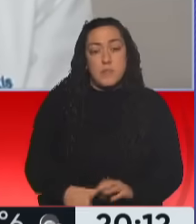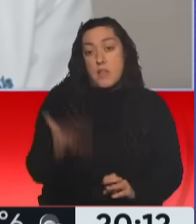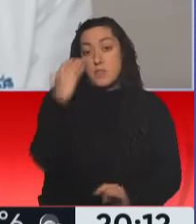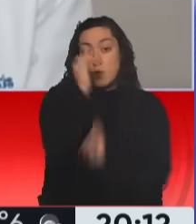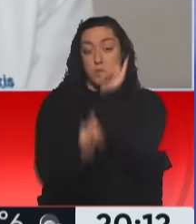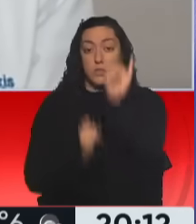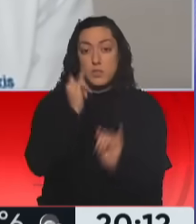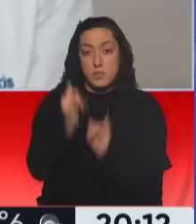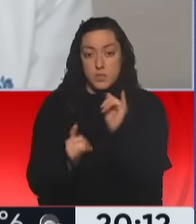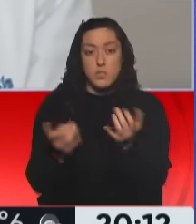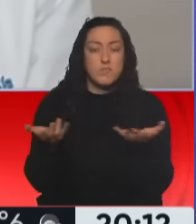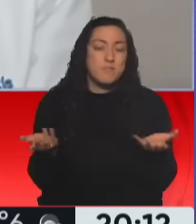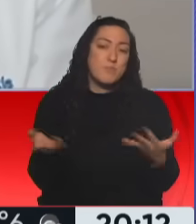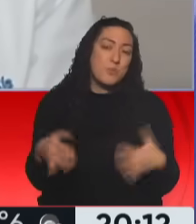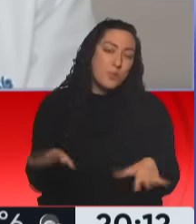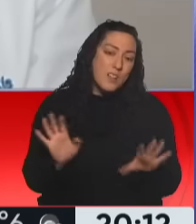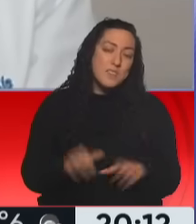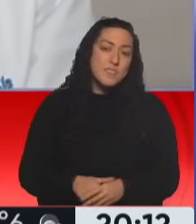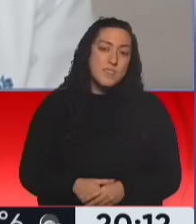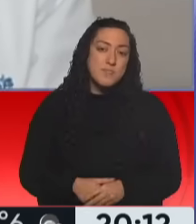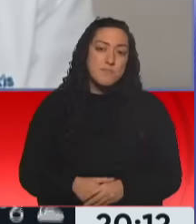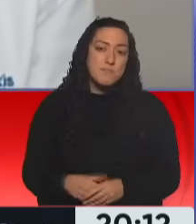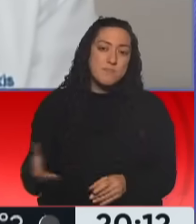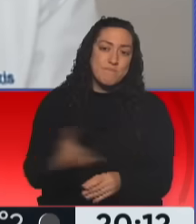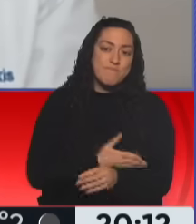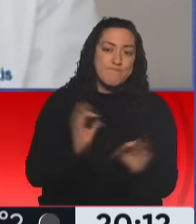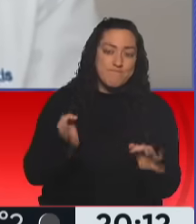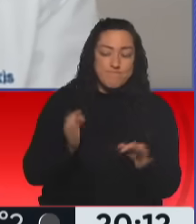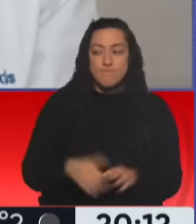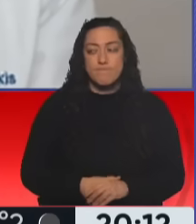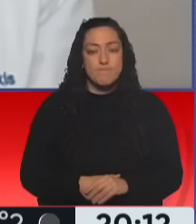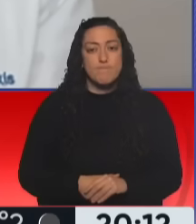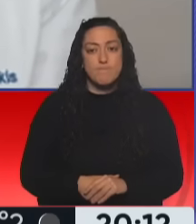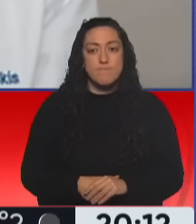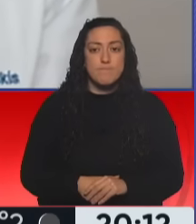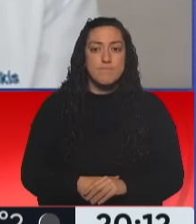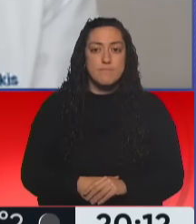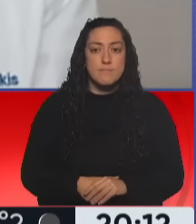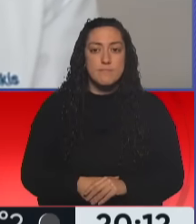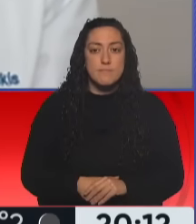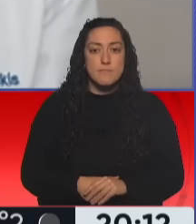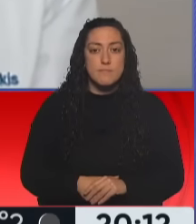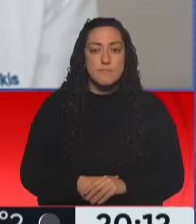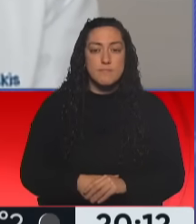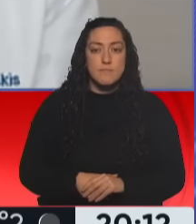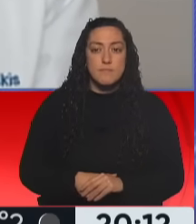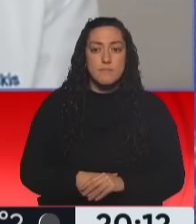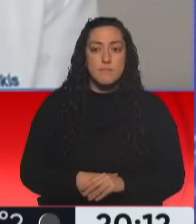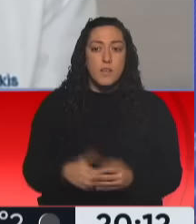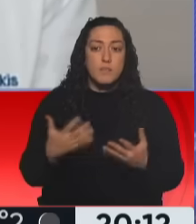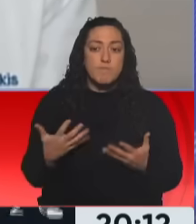¿no? Esto podía suceder, digamos, estaba previsto que muriera Sí, a ver, justamente con estos por